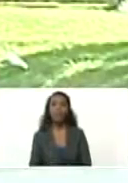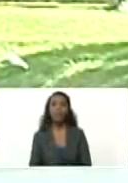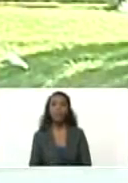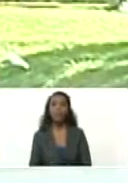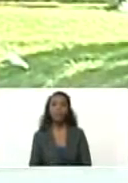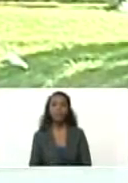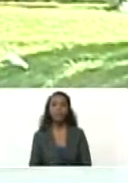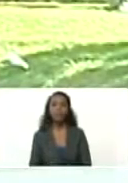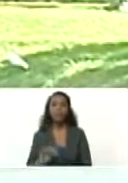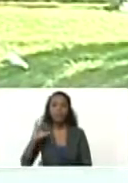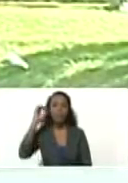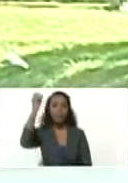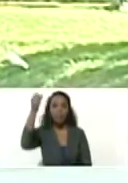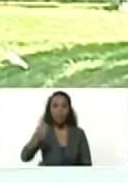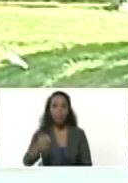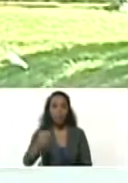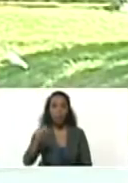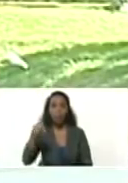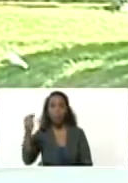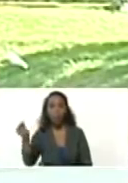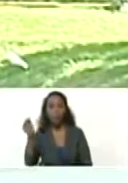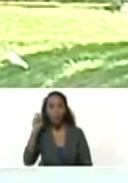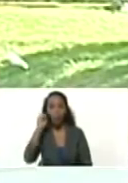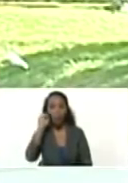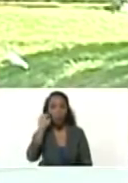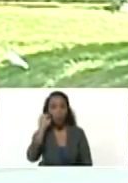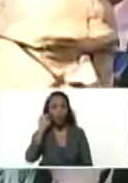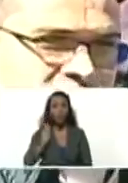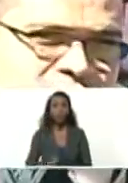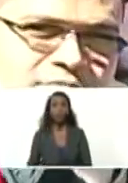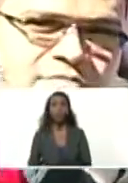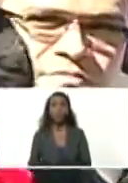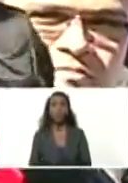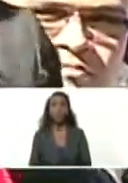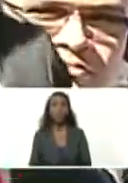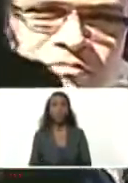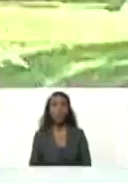A la pastora María Buitrago.